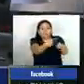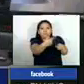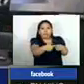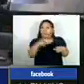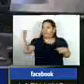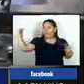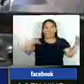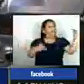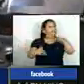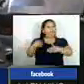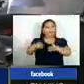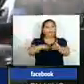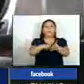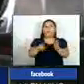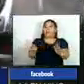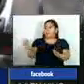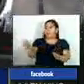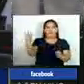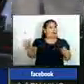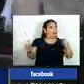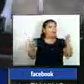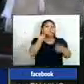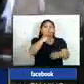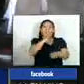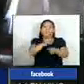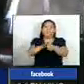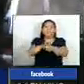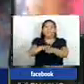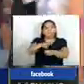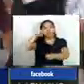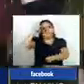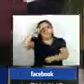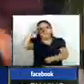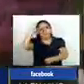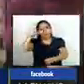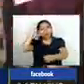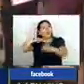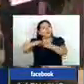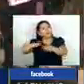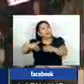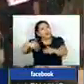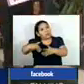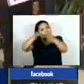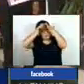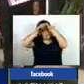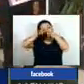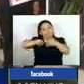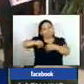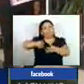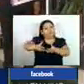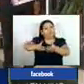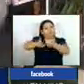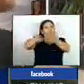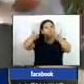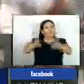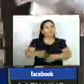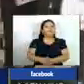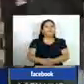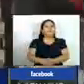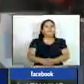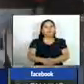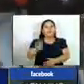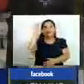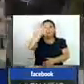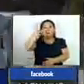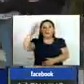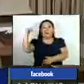amenaza de nuevas cepas. Acción que países como México lo hicieron semanas después, disparando las cifras de casos. En